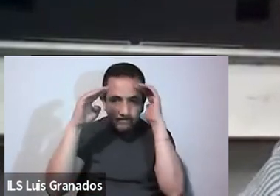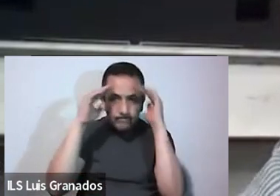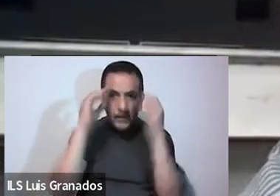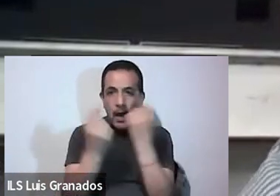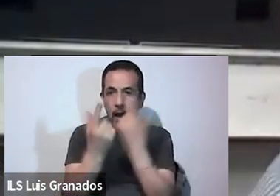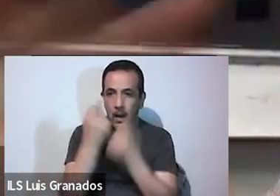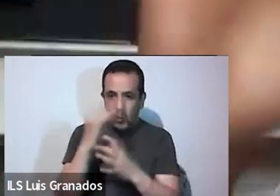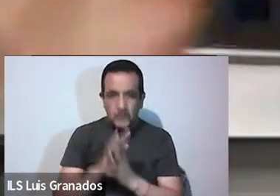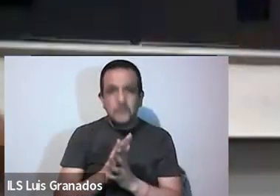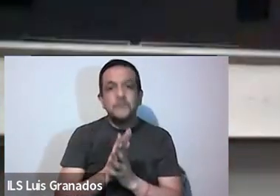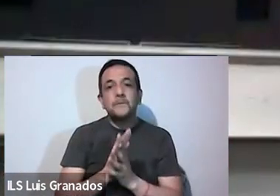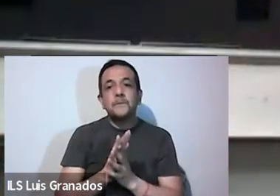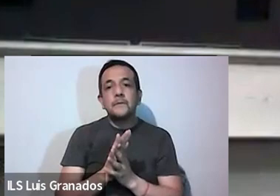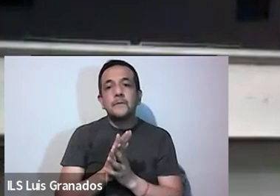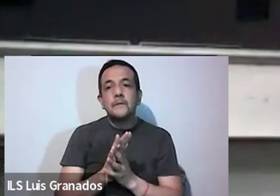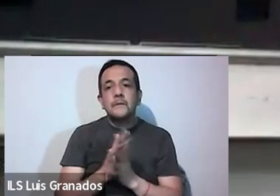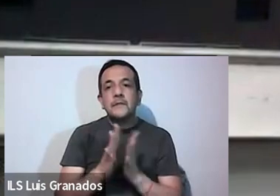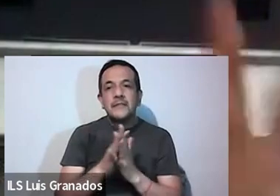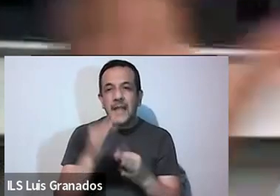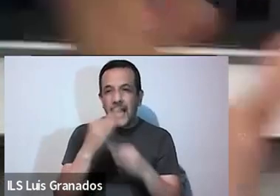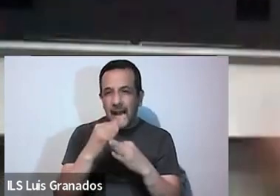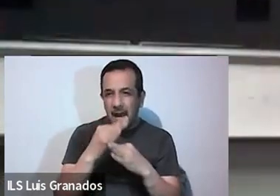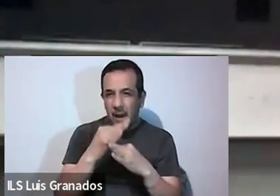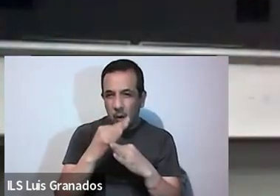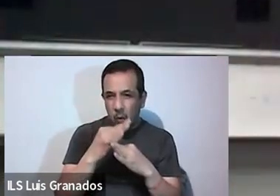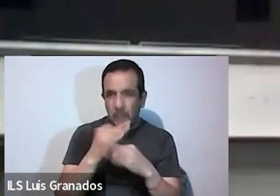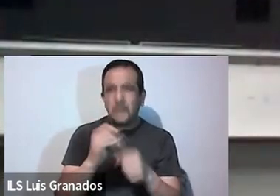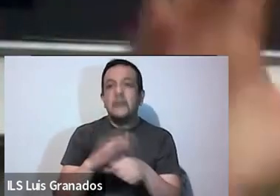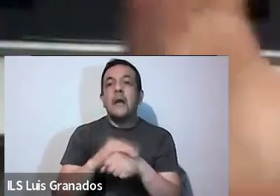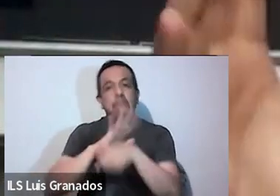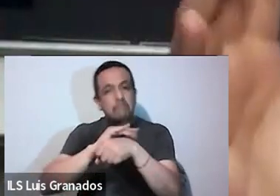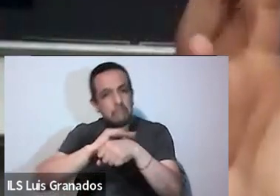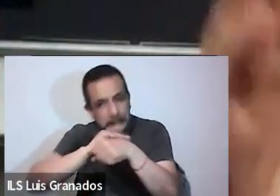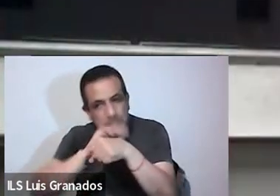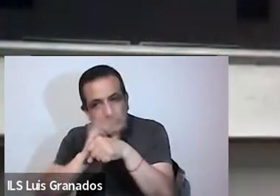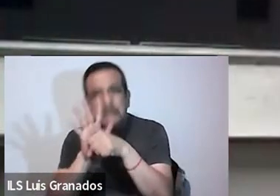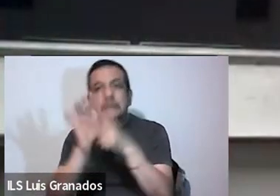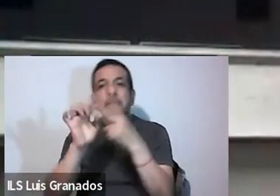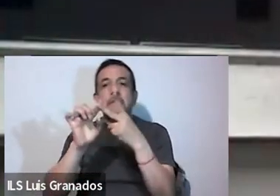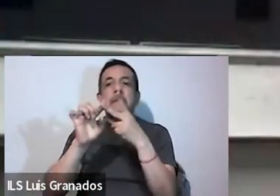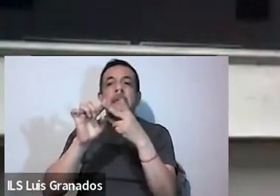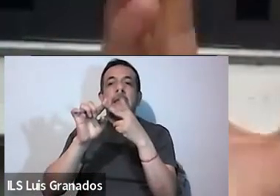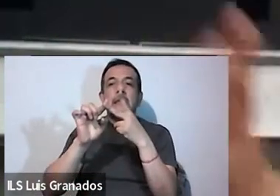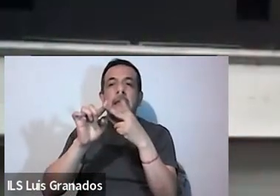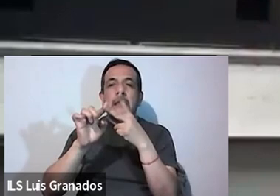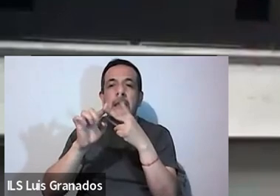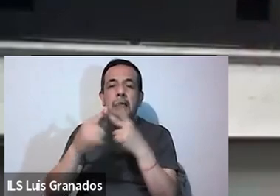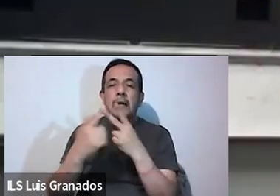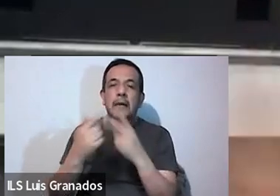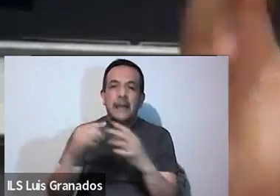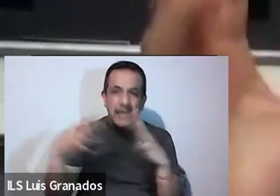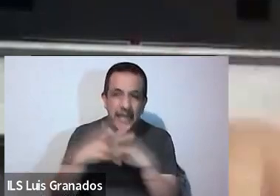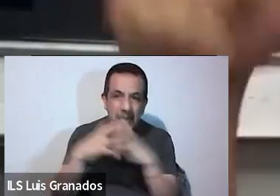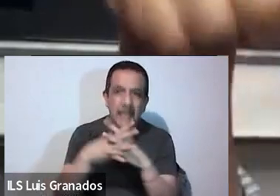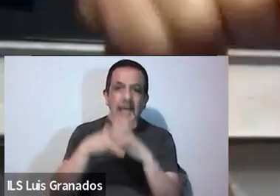tratando de entender el momento presente de pandemia, guerra, crisis económica de lo que estamos